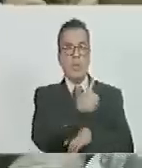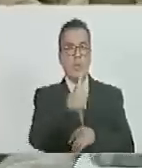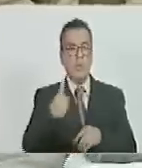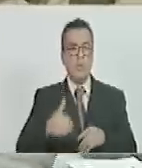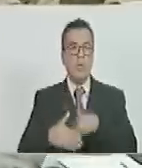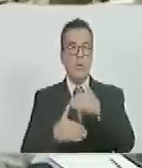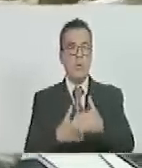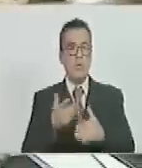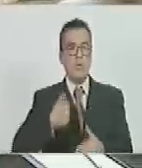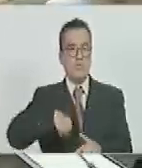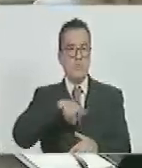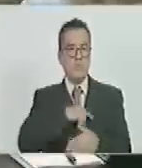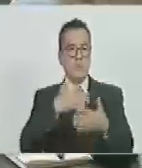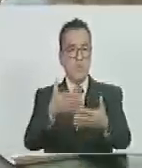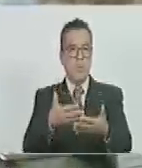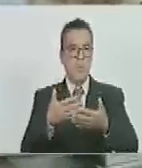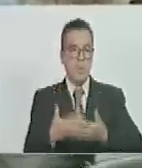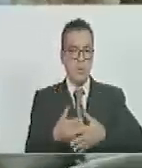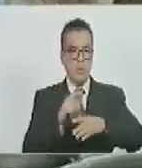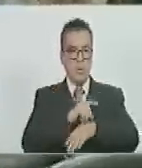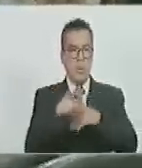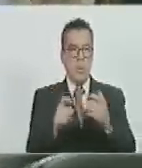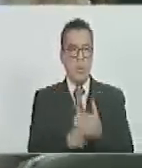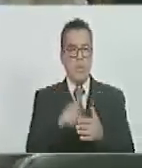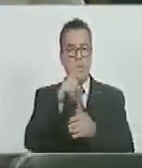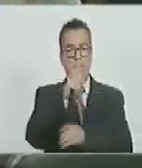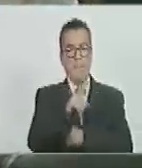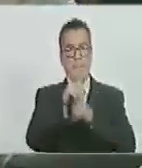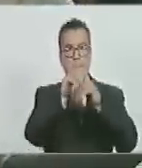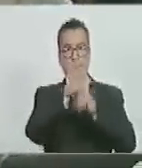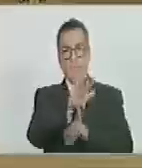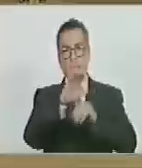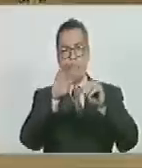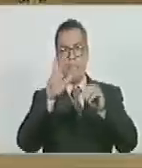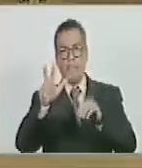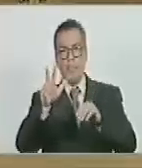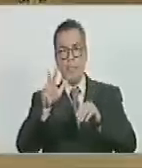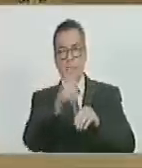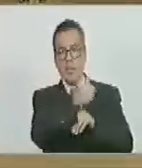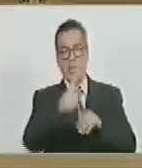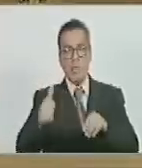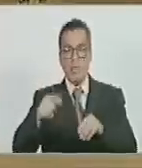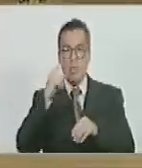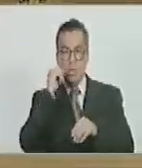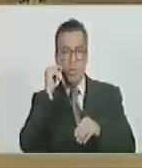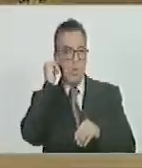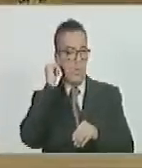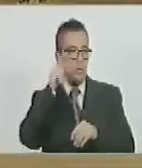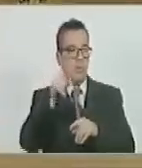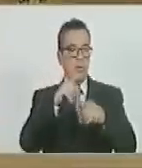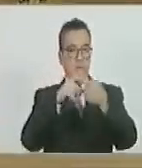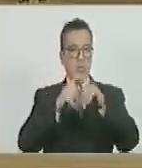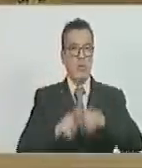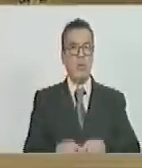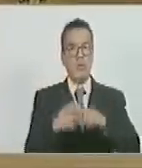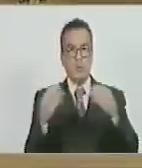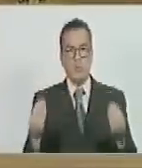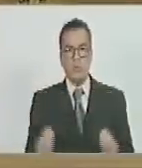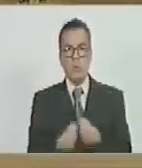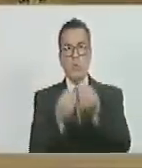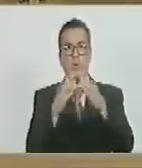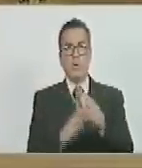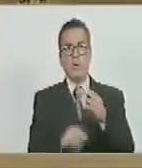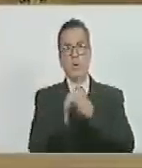postulaciones, nosotros recibimos un total de 153 postulaciones. Este número, junto a